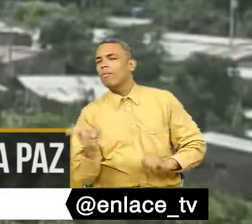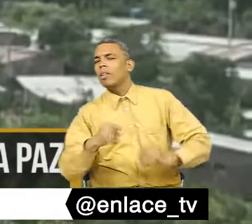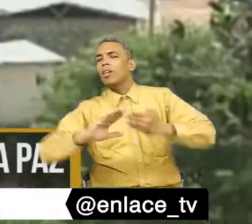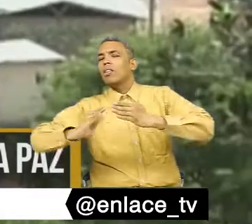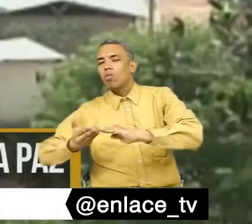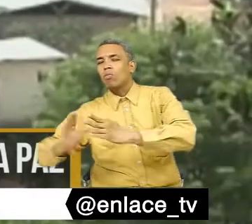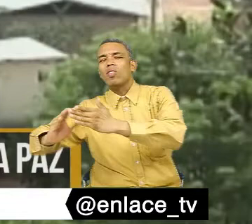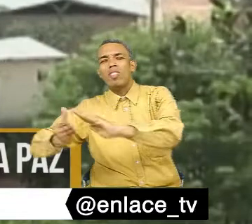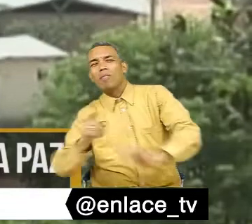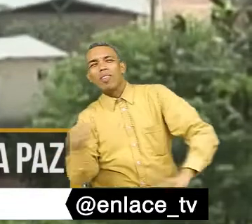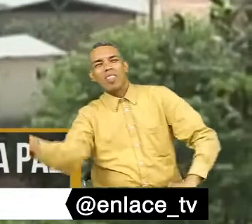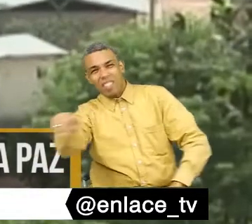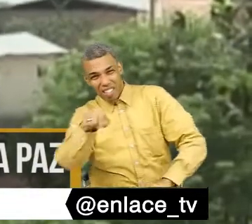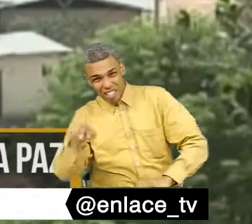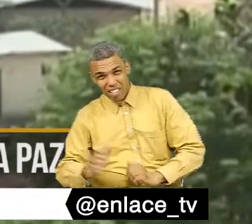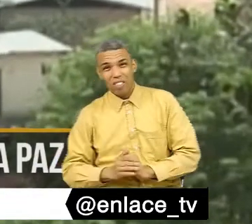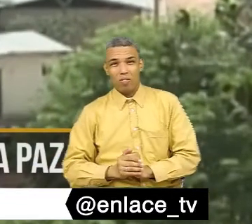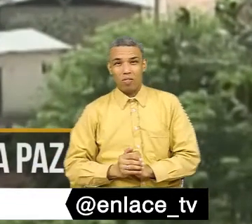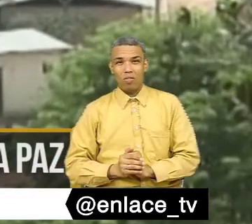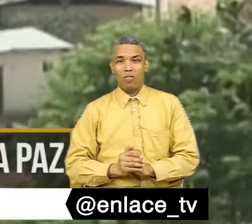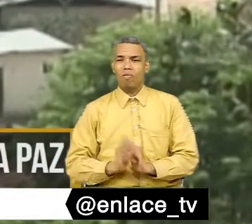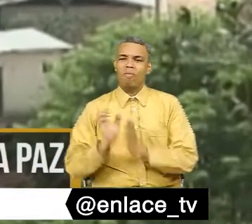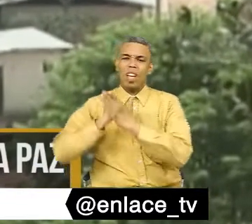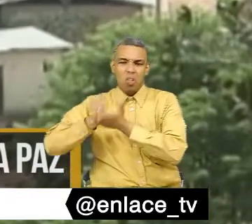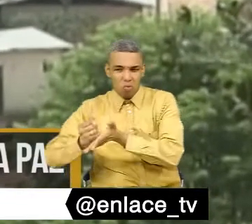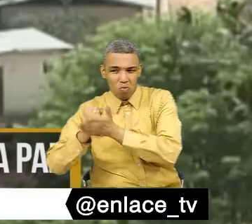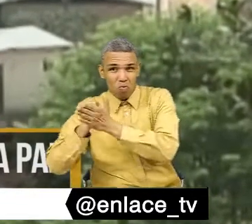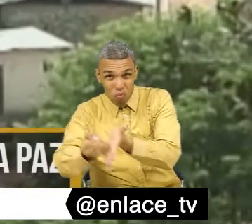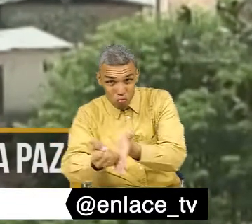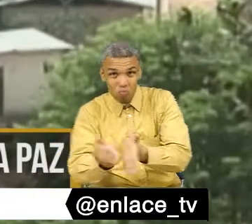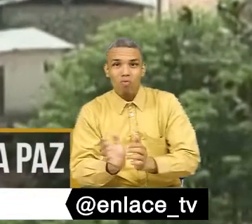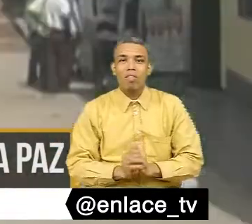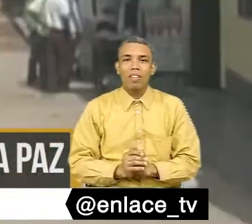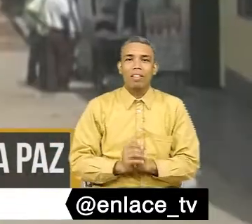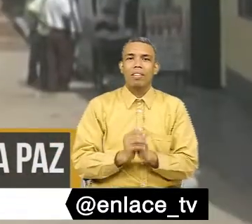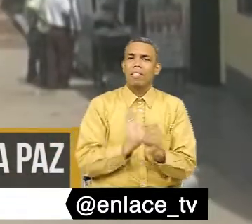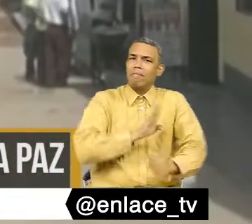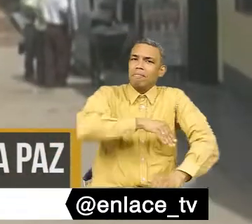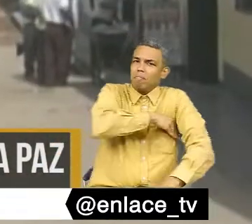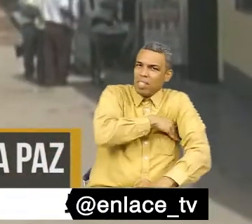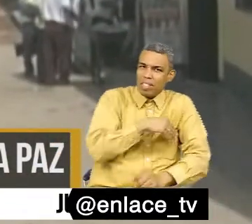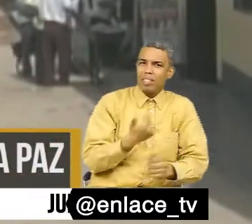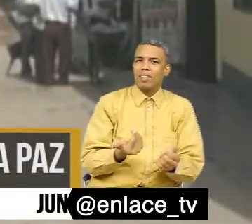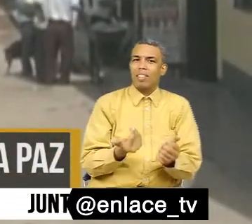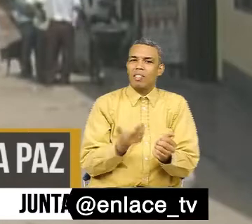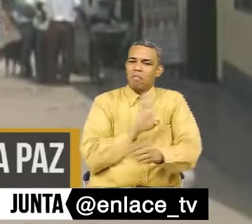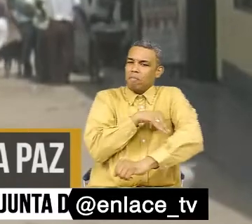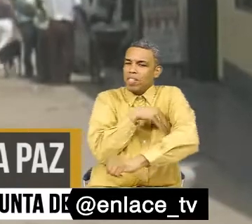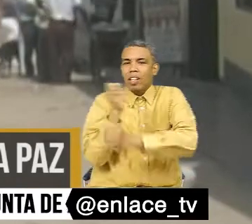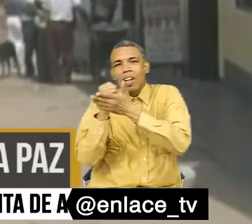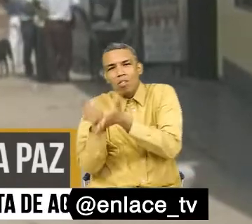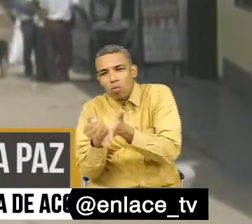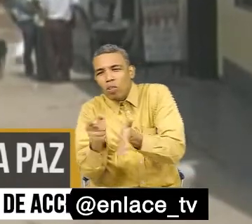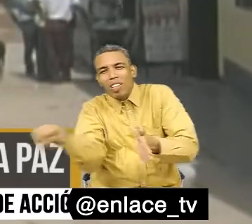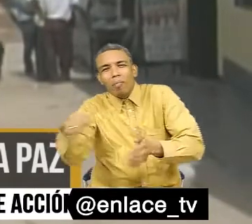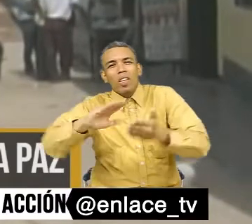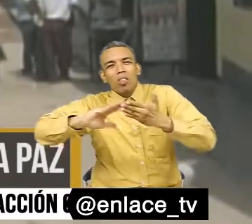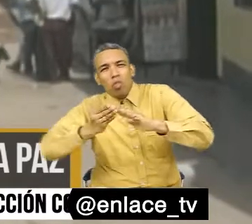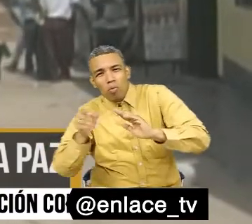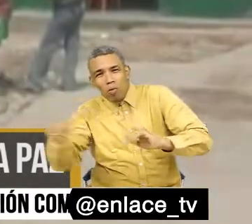los territorios a instancias del Ministerio del Interior que tendrá como propósito la definición y adopción de medidas de protección integral para